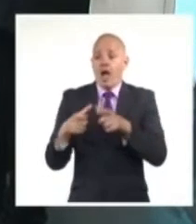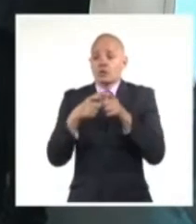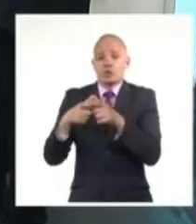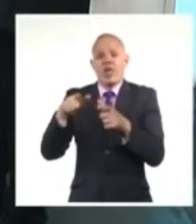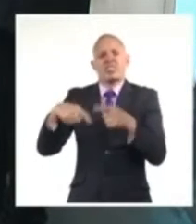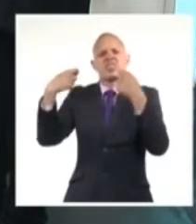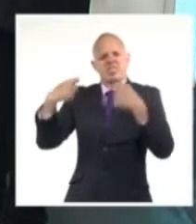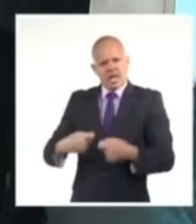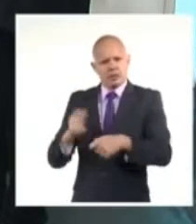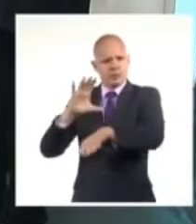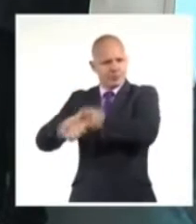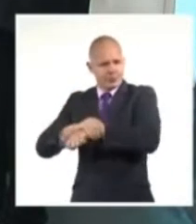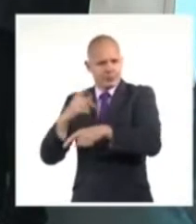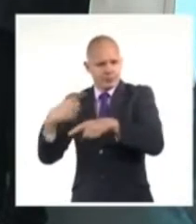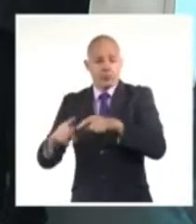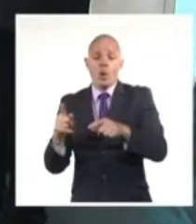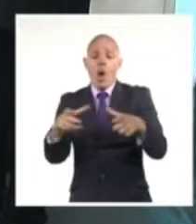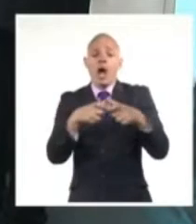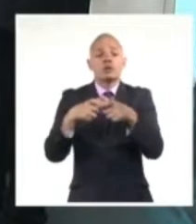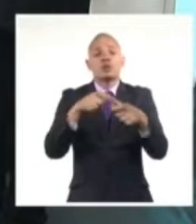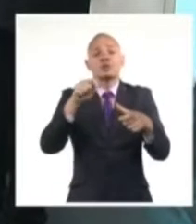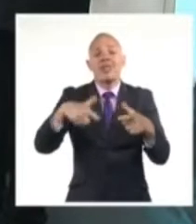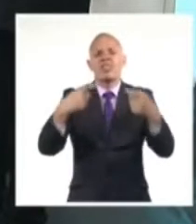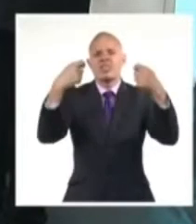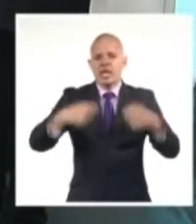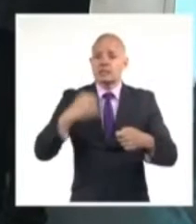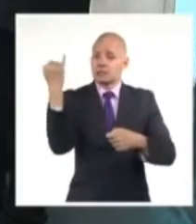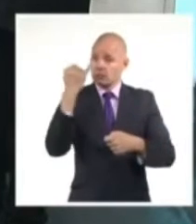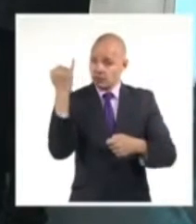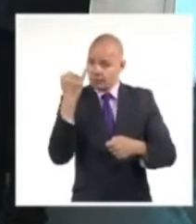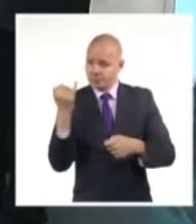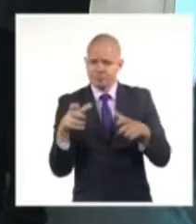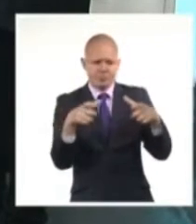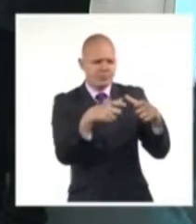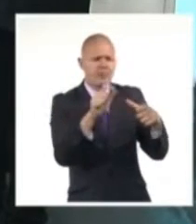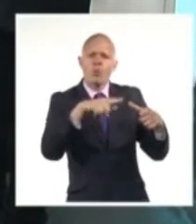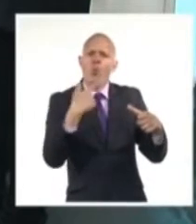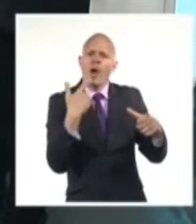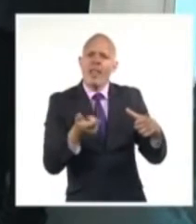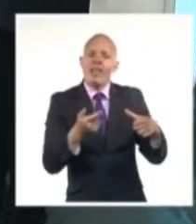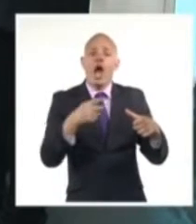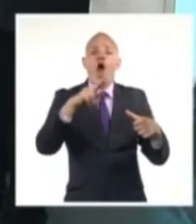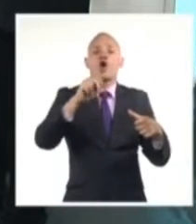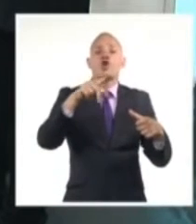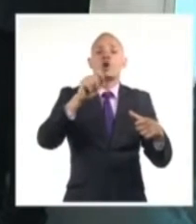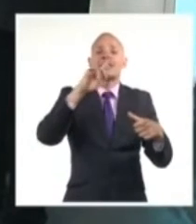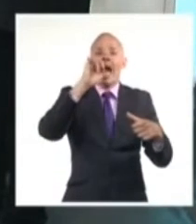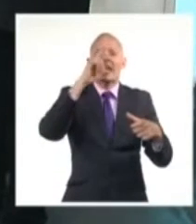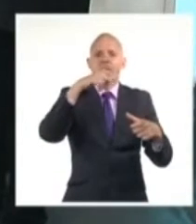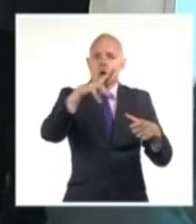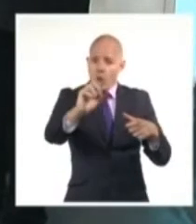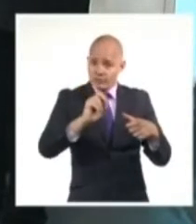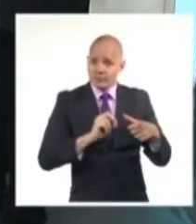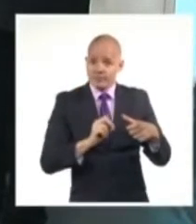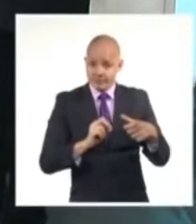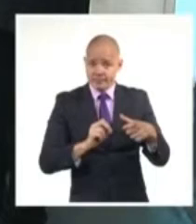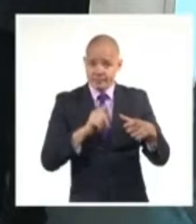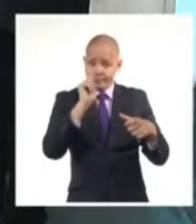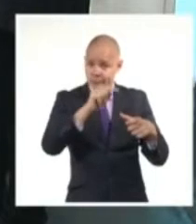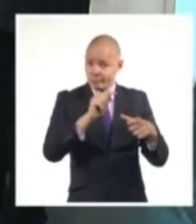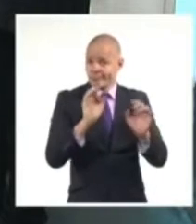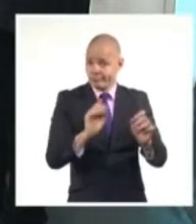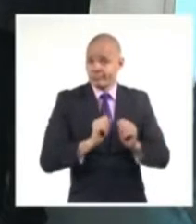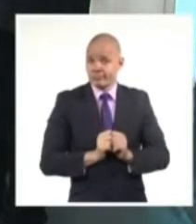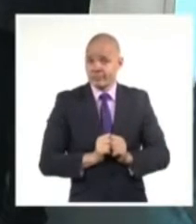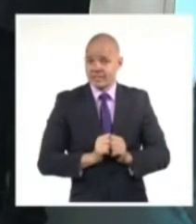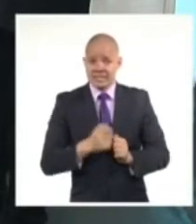de Derecho Internacional, la Sociedad de Derecho Notarial, que también tributa a estos fines, de tal manera de que